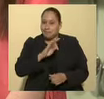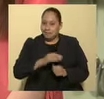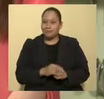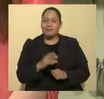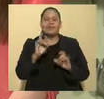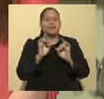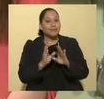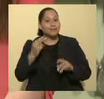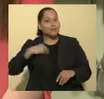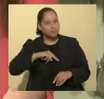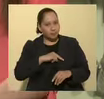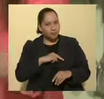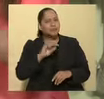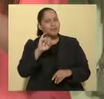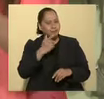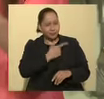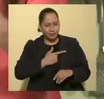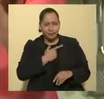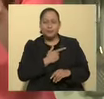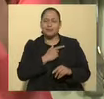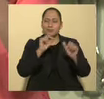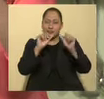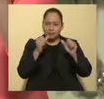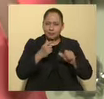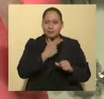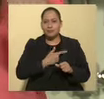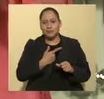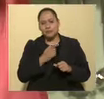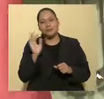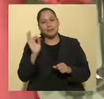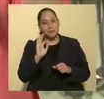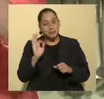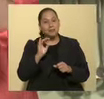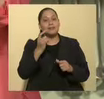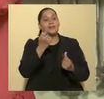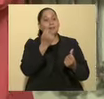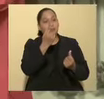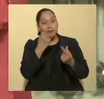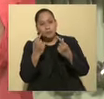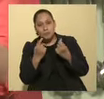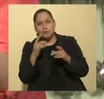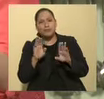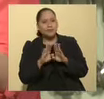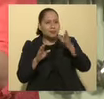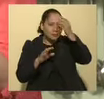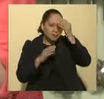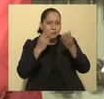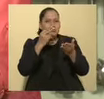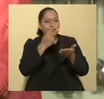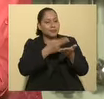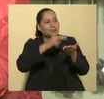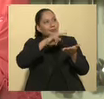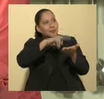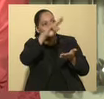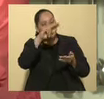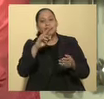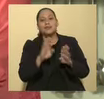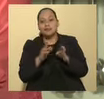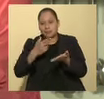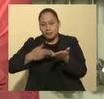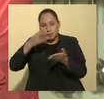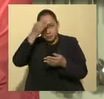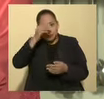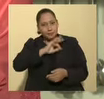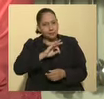repente nosotros tenemos ese gusto por el arte, a lo mejor por ahí tenemos la gracia de saber pintar, y ¿por qué no lo investigamos tomando un taller de